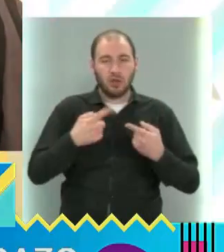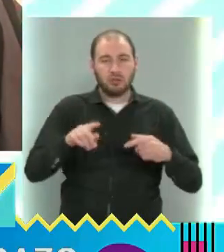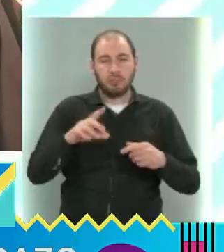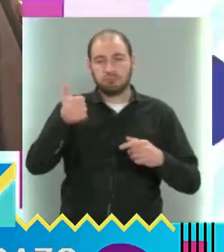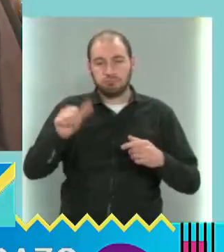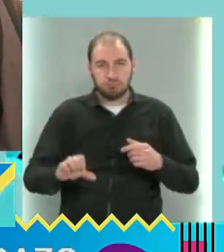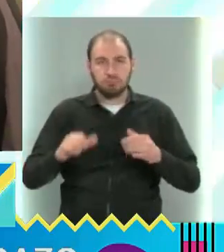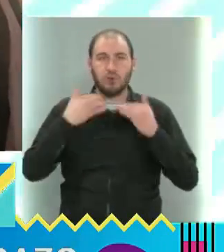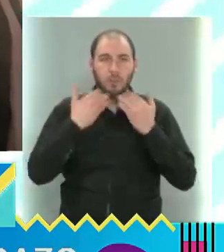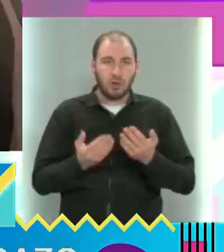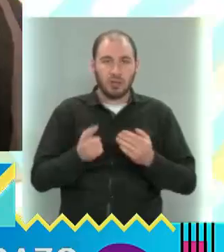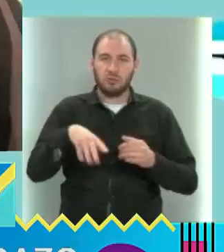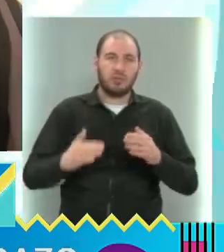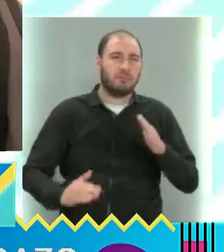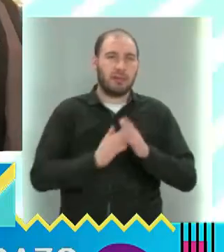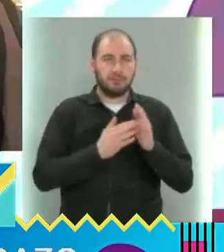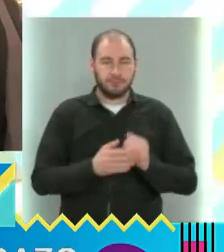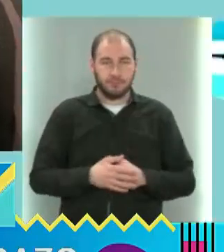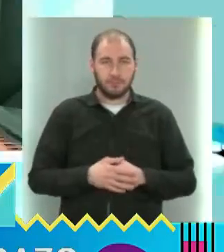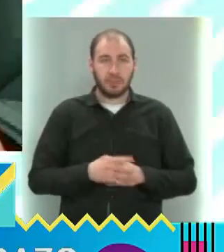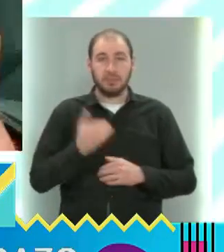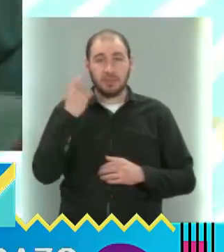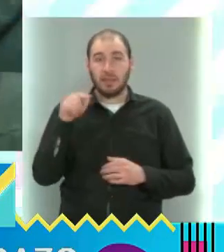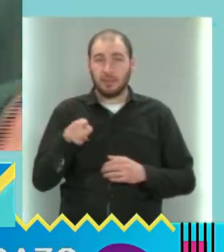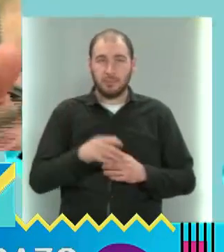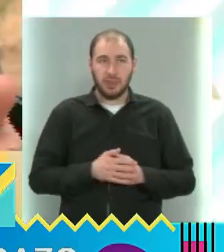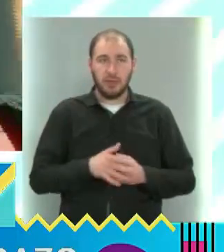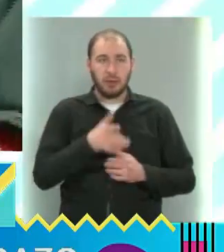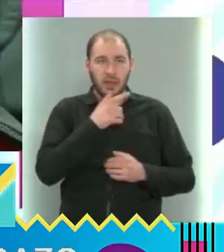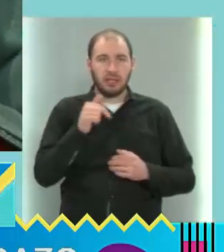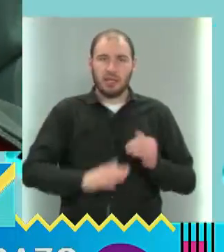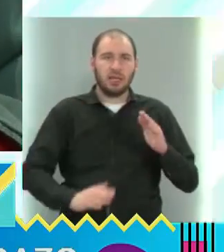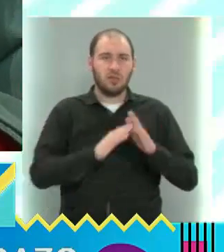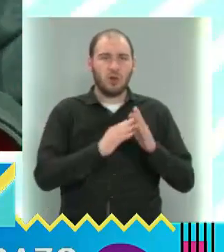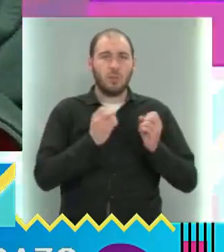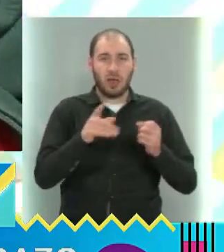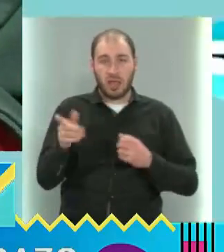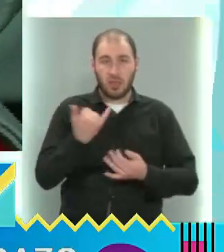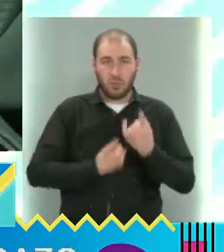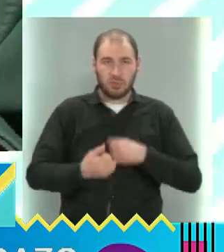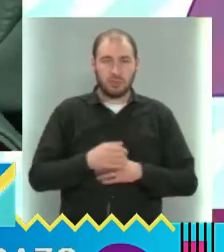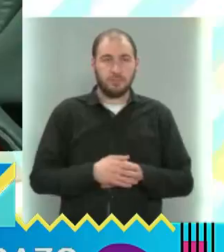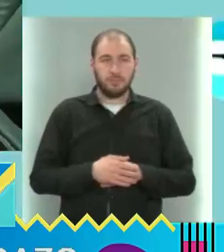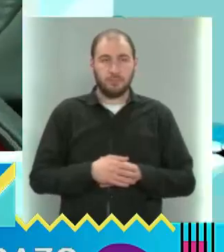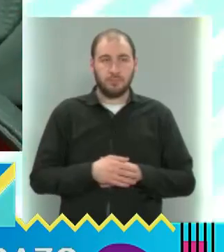resultado, realmente estamos haciendo historia. Bien, Yamile. Creo que histórico un poco por lo que decía